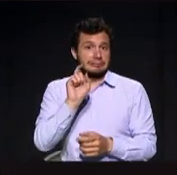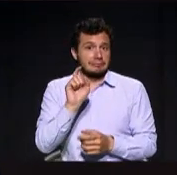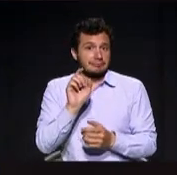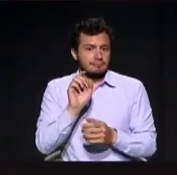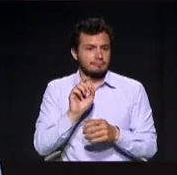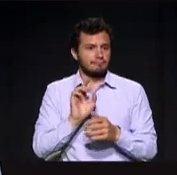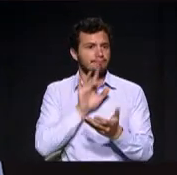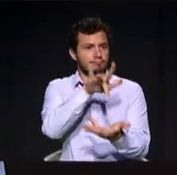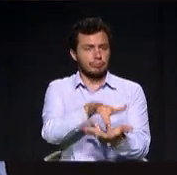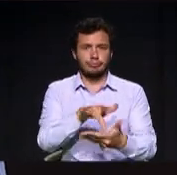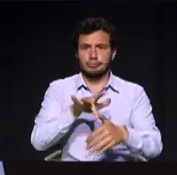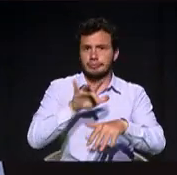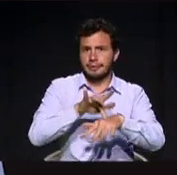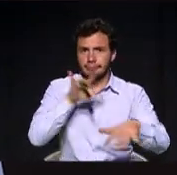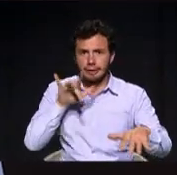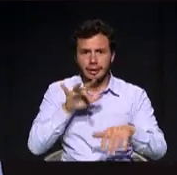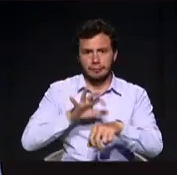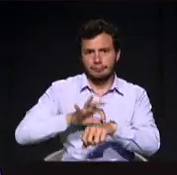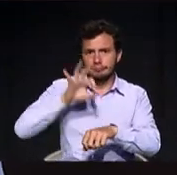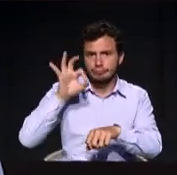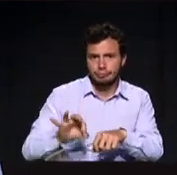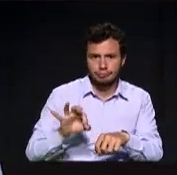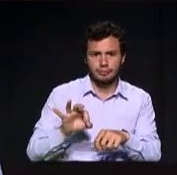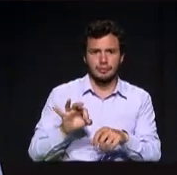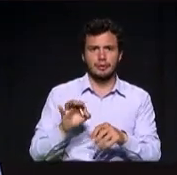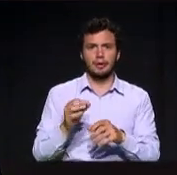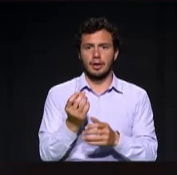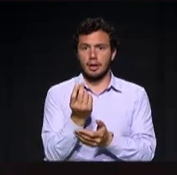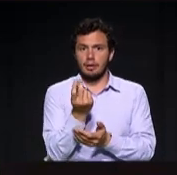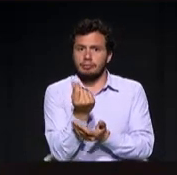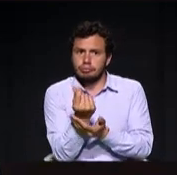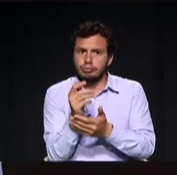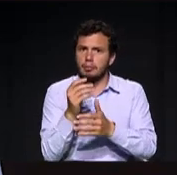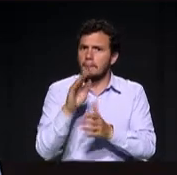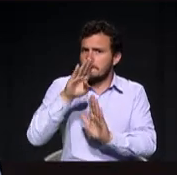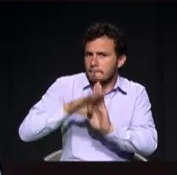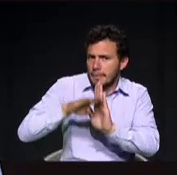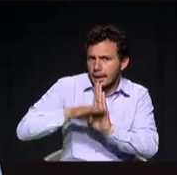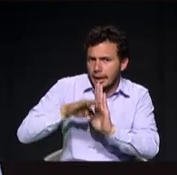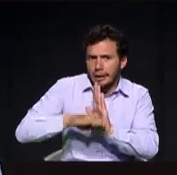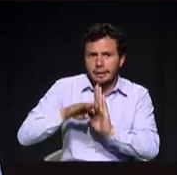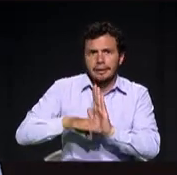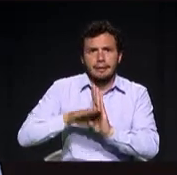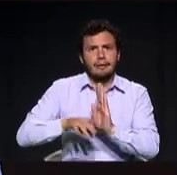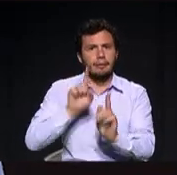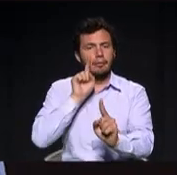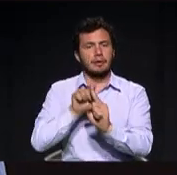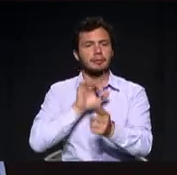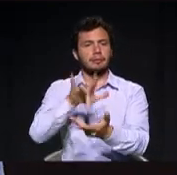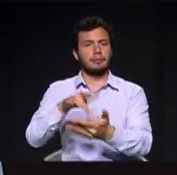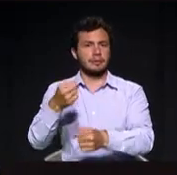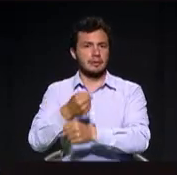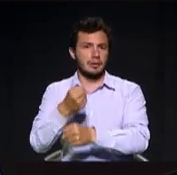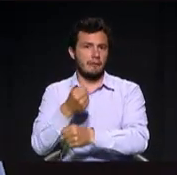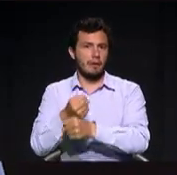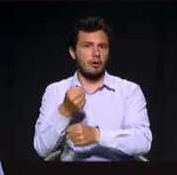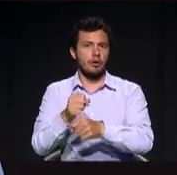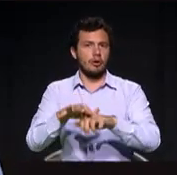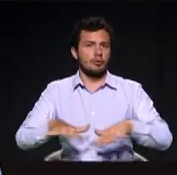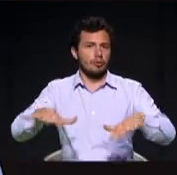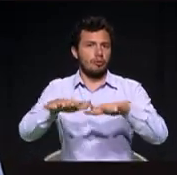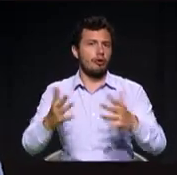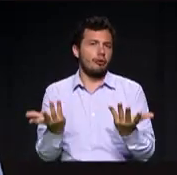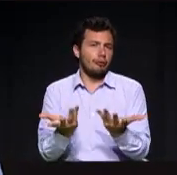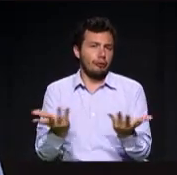digna eficiente y económica a su lugar de trabajo agro lugares donde desempeña sus acciones de vida es por eso que